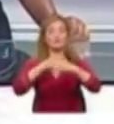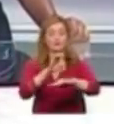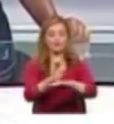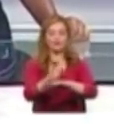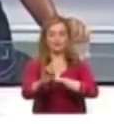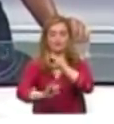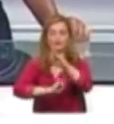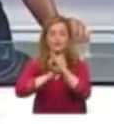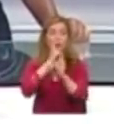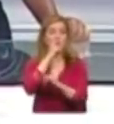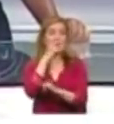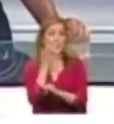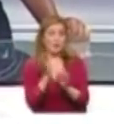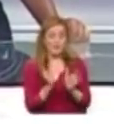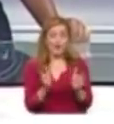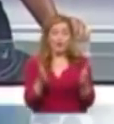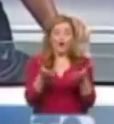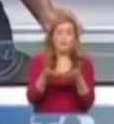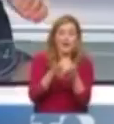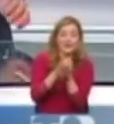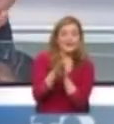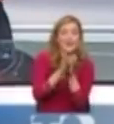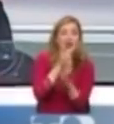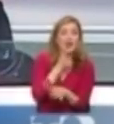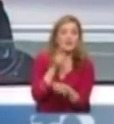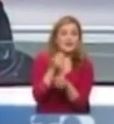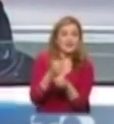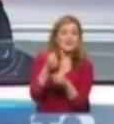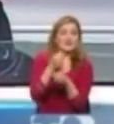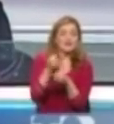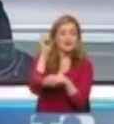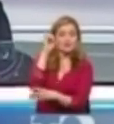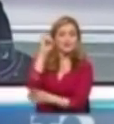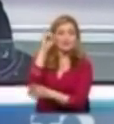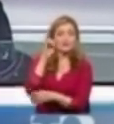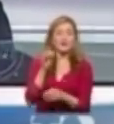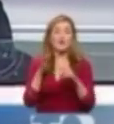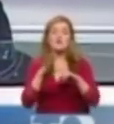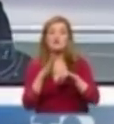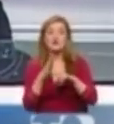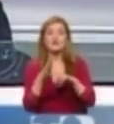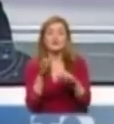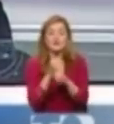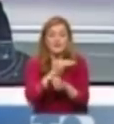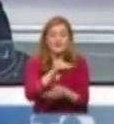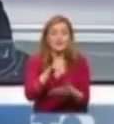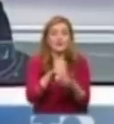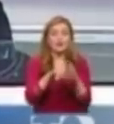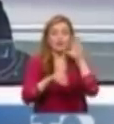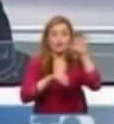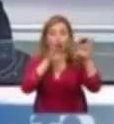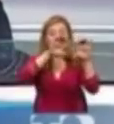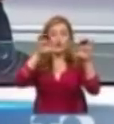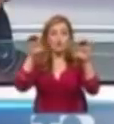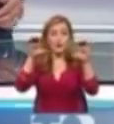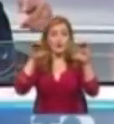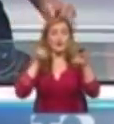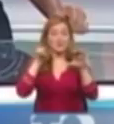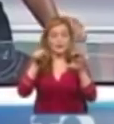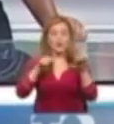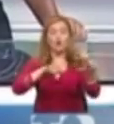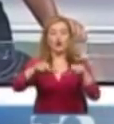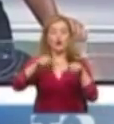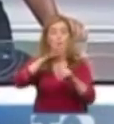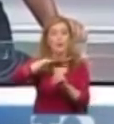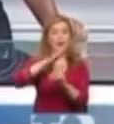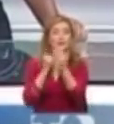de panadería, pastelería, chocolatería, heladería, café e industrias. Esta feria, que se realiza en el Centro de Exposiciones Metropolitano, ubicado